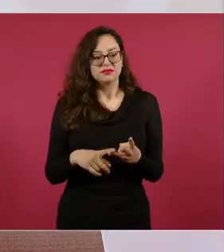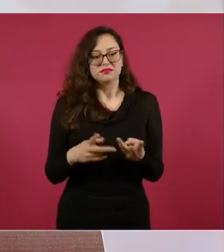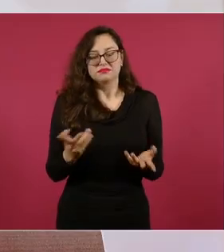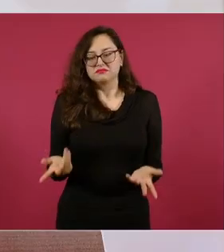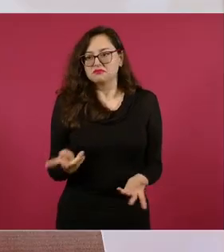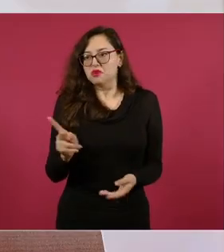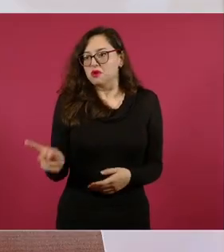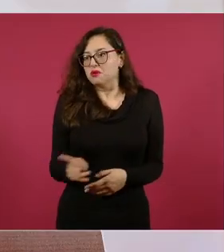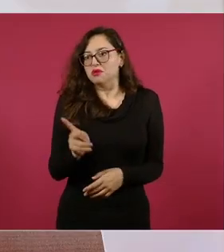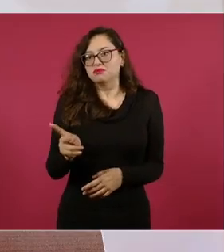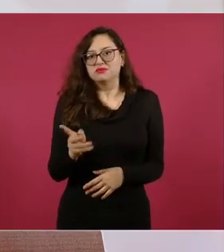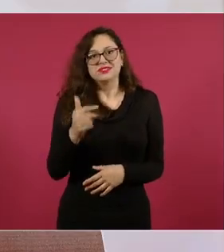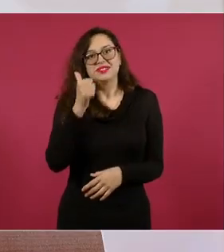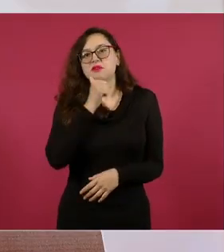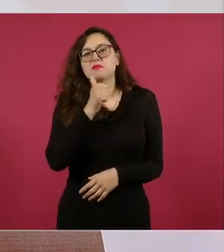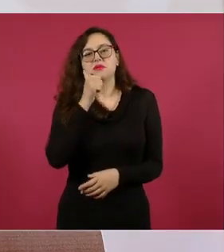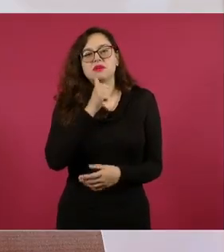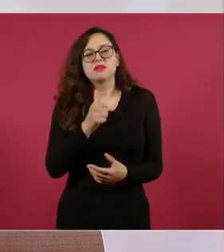ya